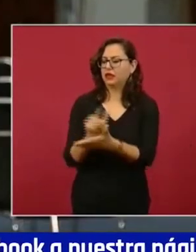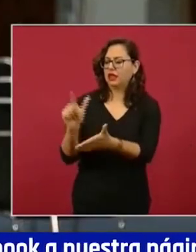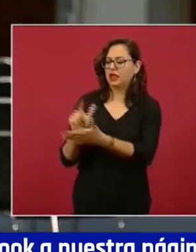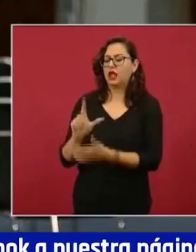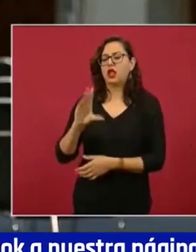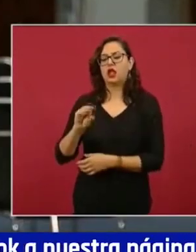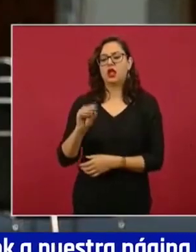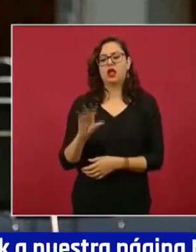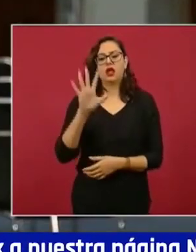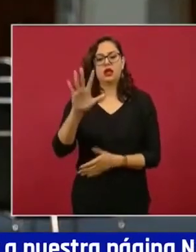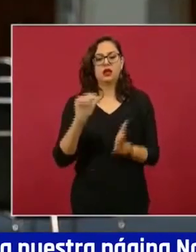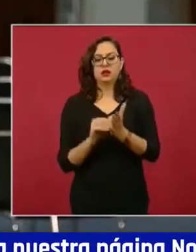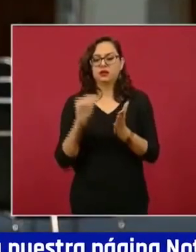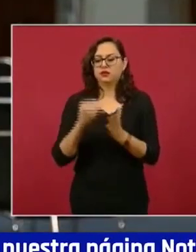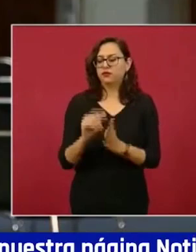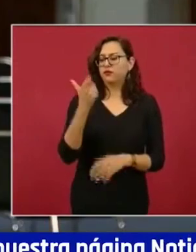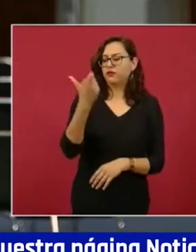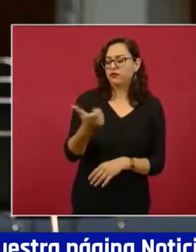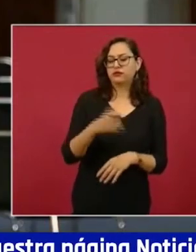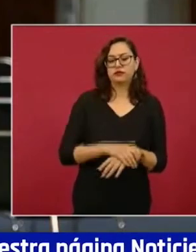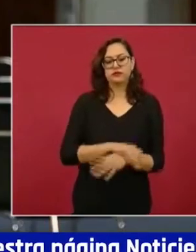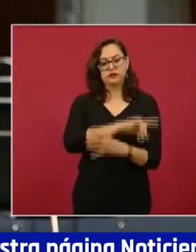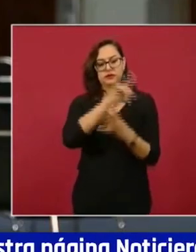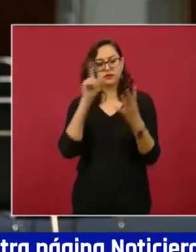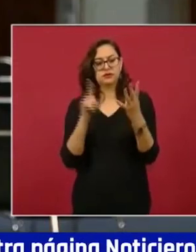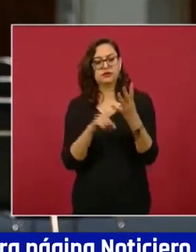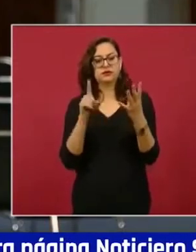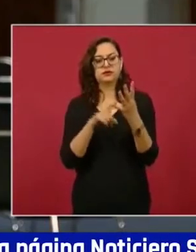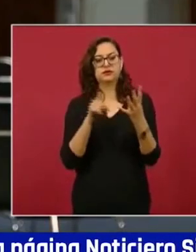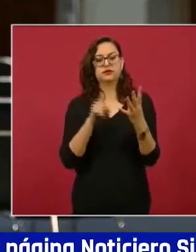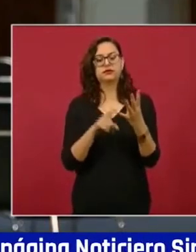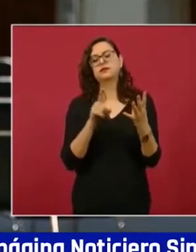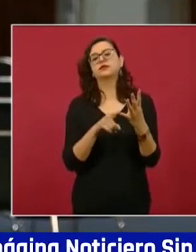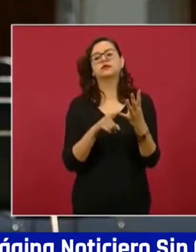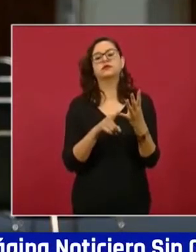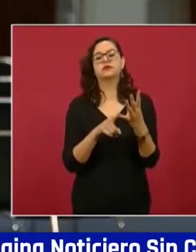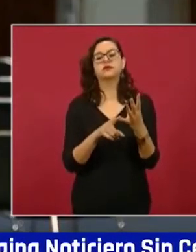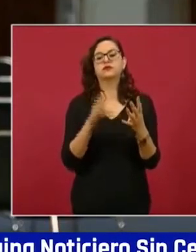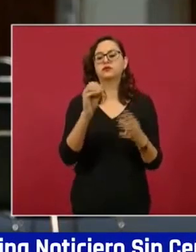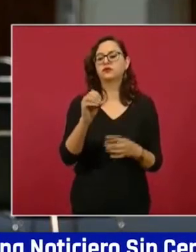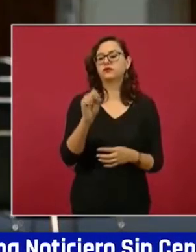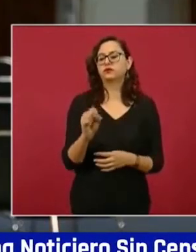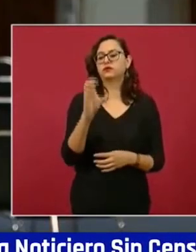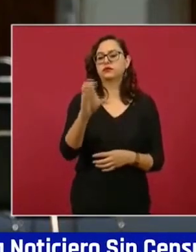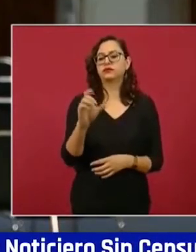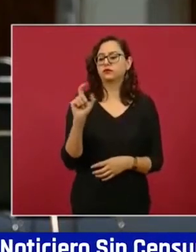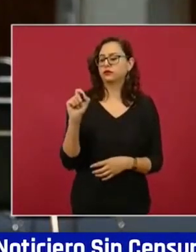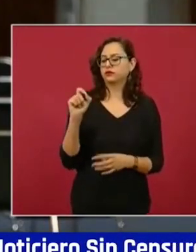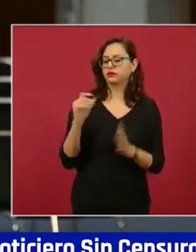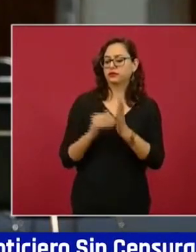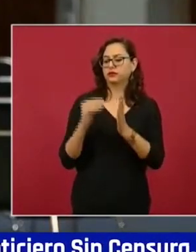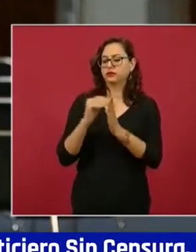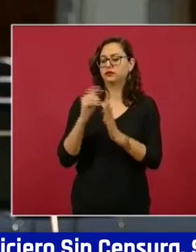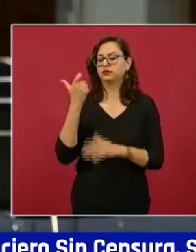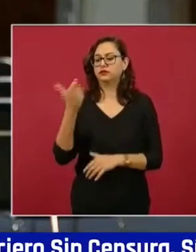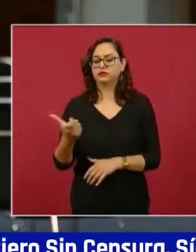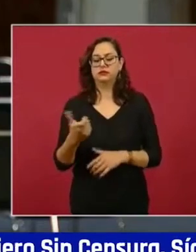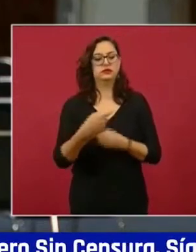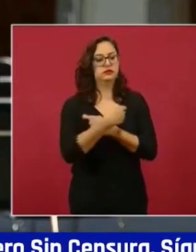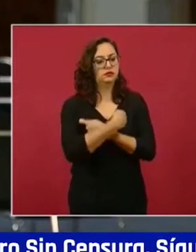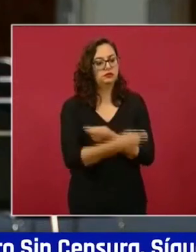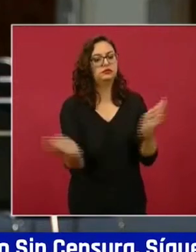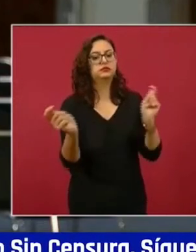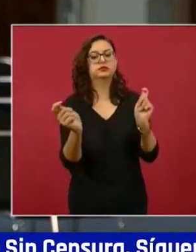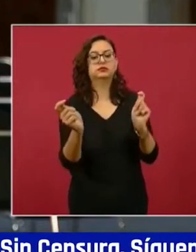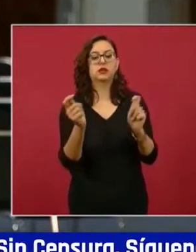pesos. Además, se entregan 20 millones de pesos a organizaciones de la sociedad civil para hacer supuesta